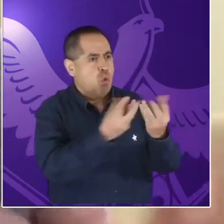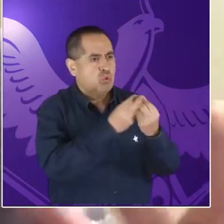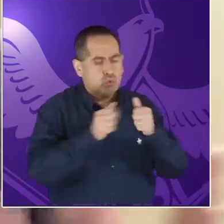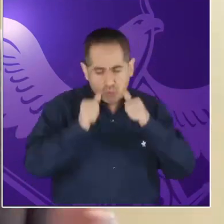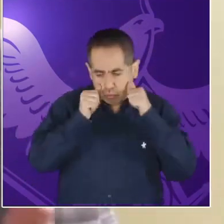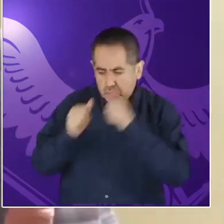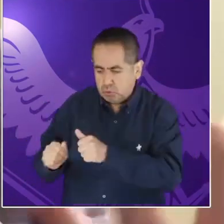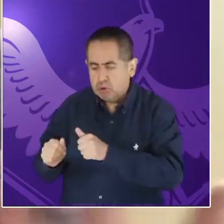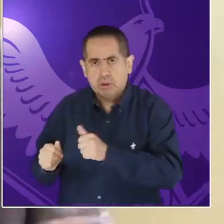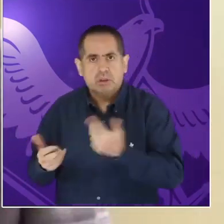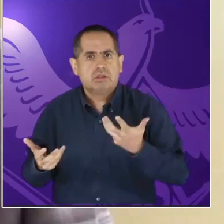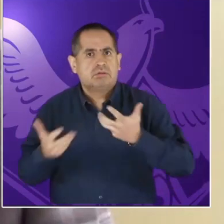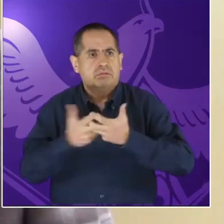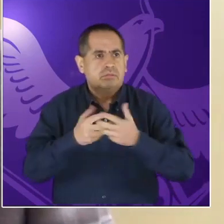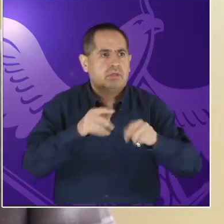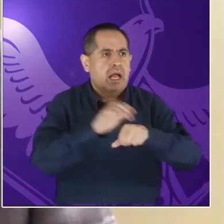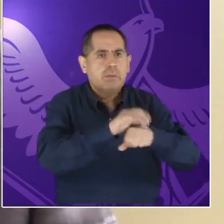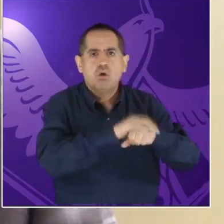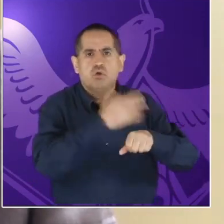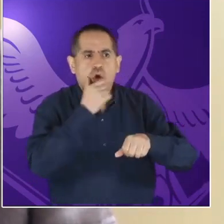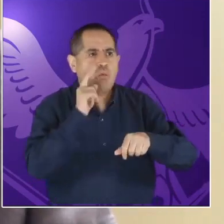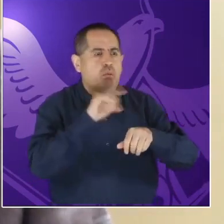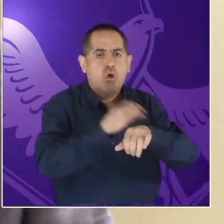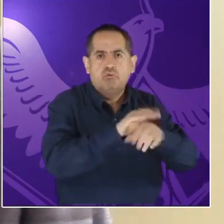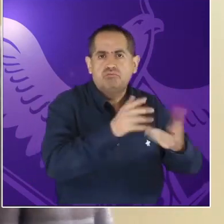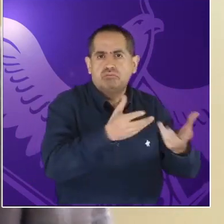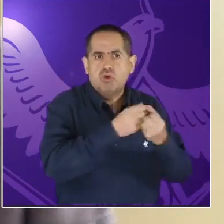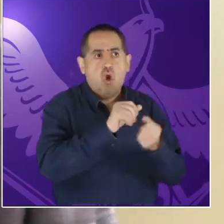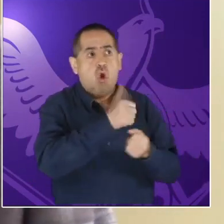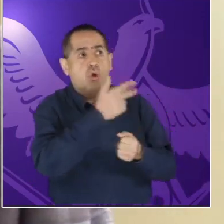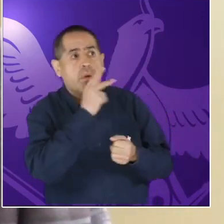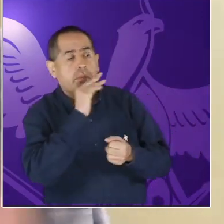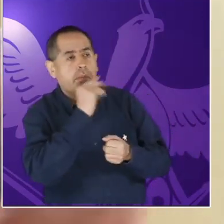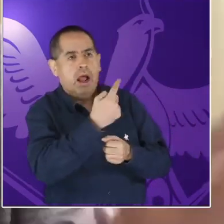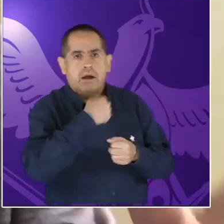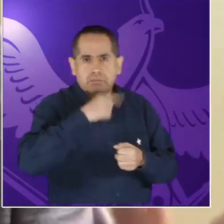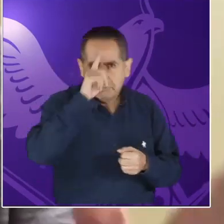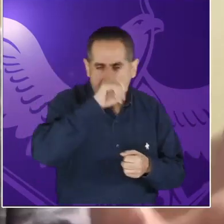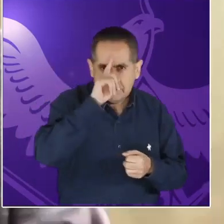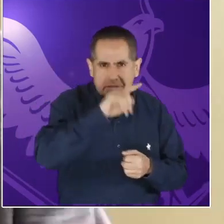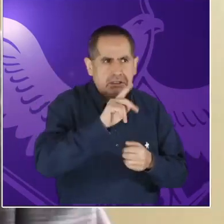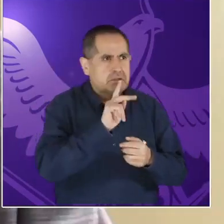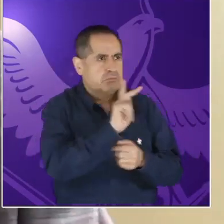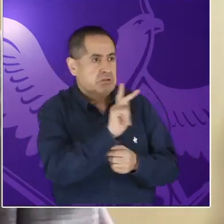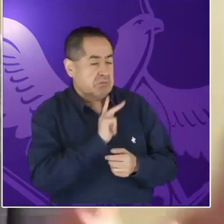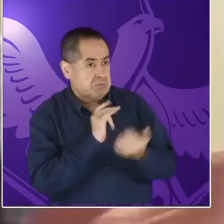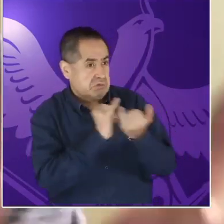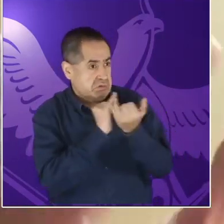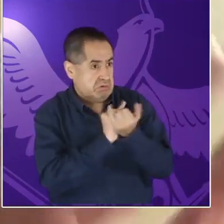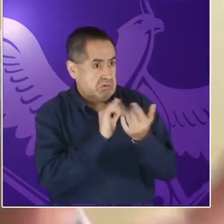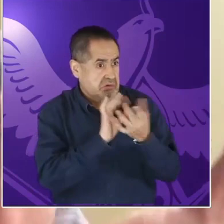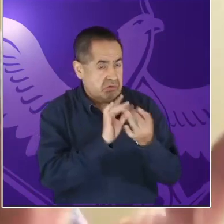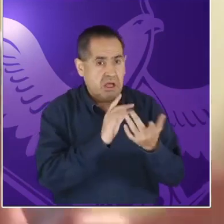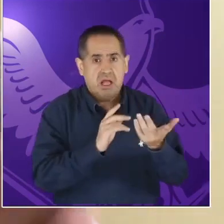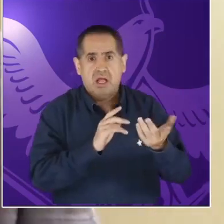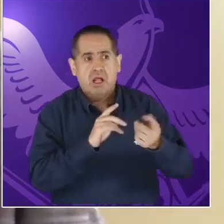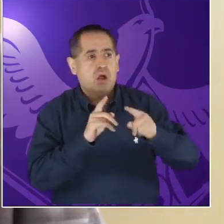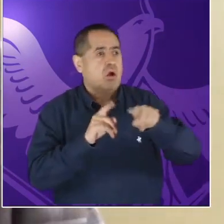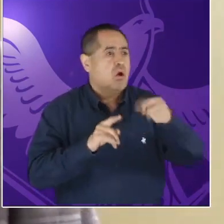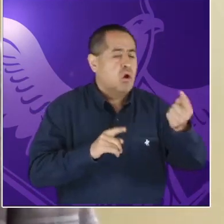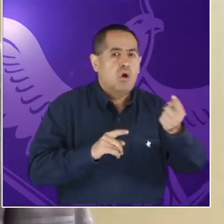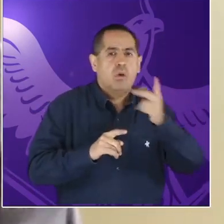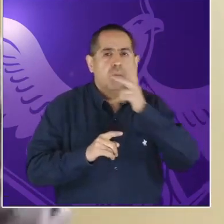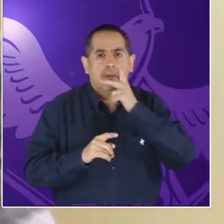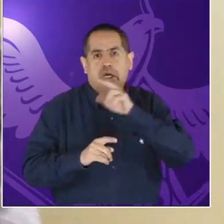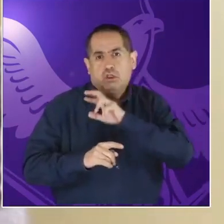estas inclusiones realmente familiares de amigos y amigas, ¿no? De otros padres del mismo sexo, que están unidos personas